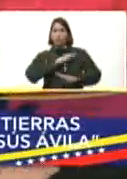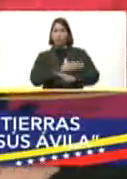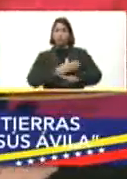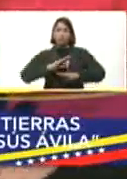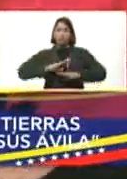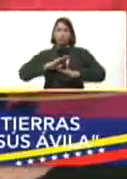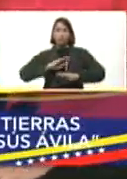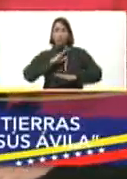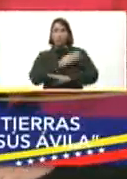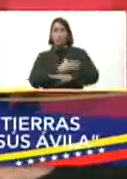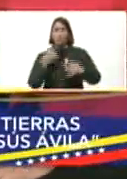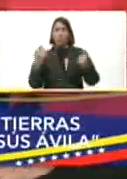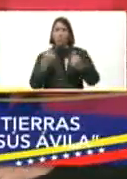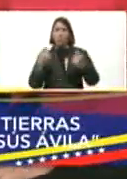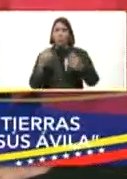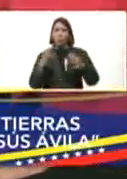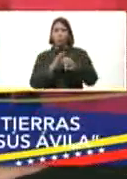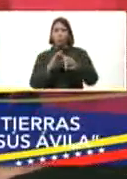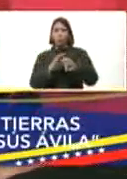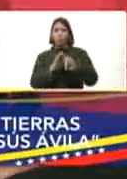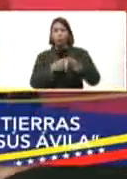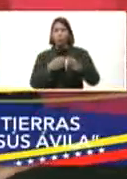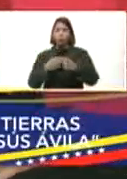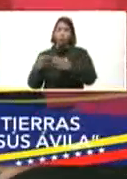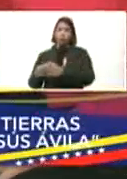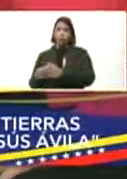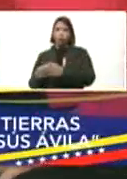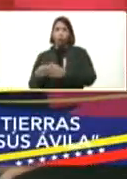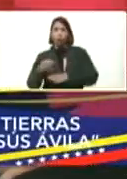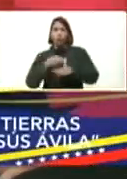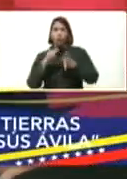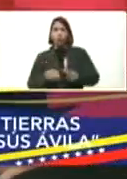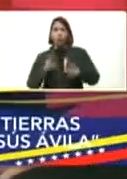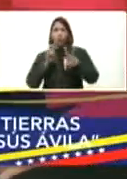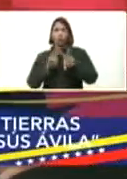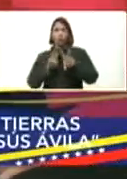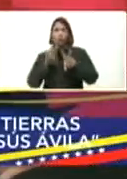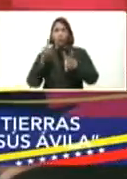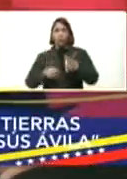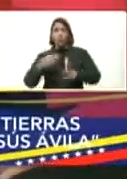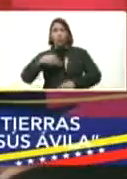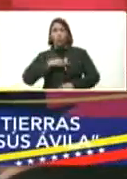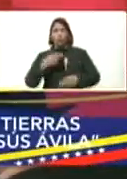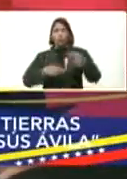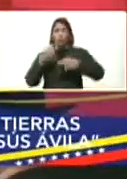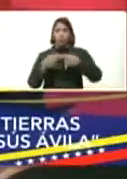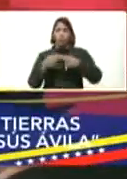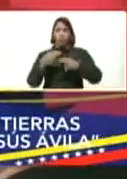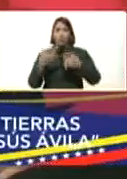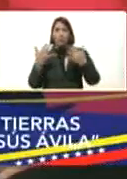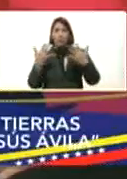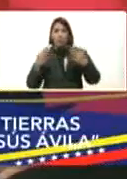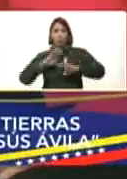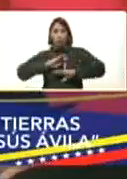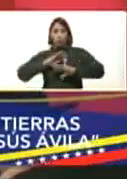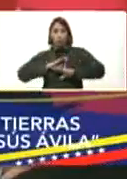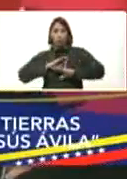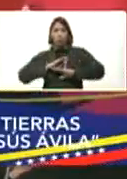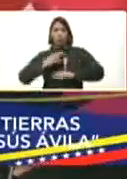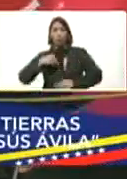y organizado con el Ministerio de Hábitat y Vivienda. Hemos construido con nuestras propias manos estas hermosas viviendas. Esta es una